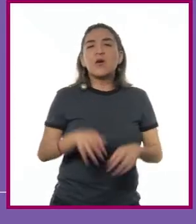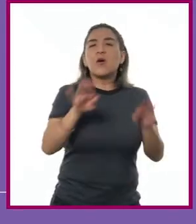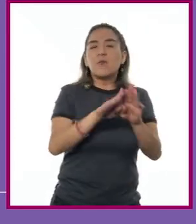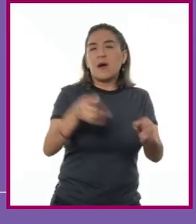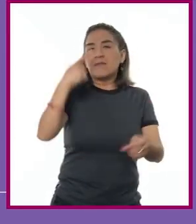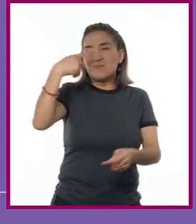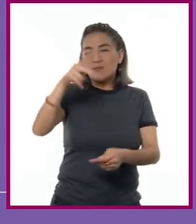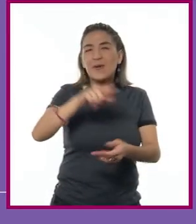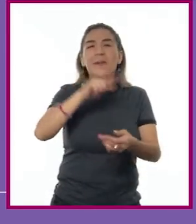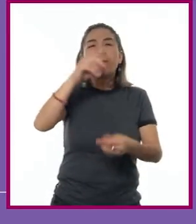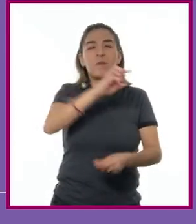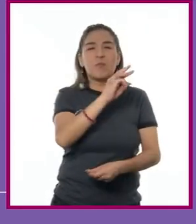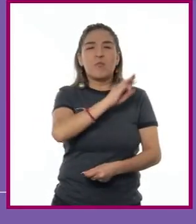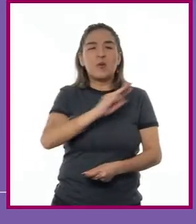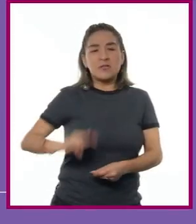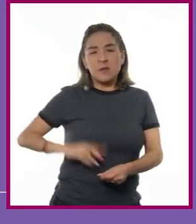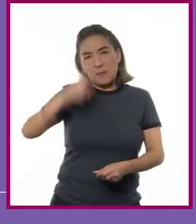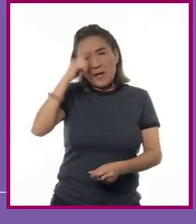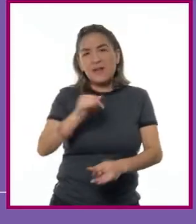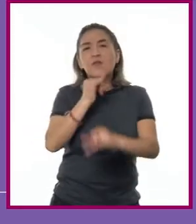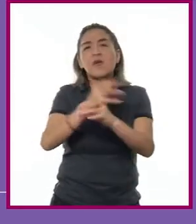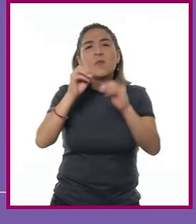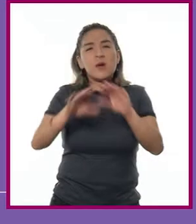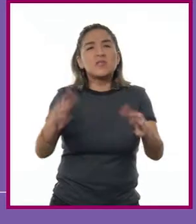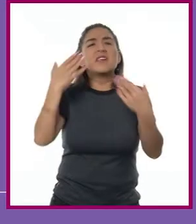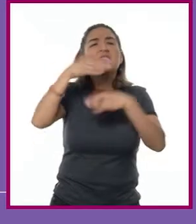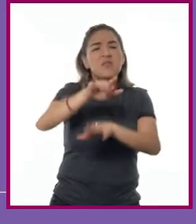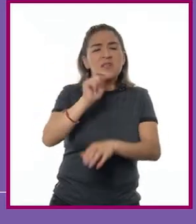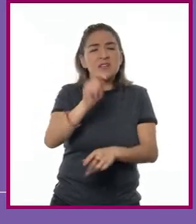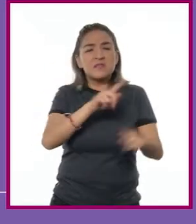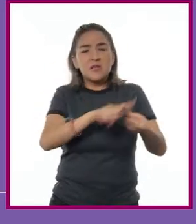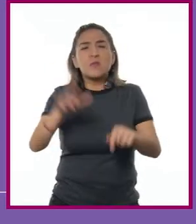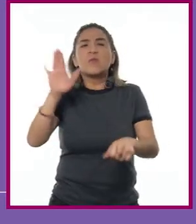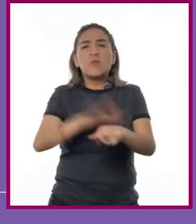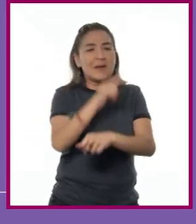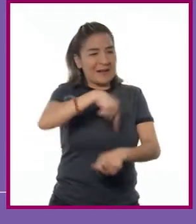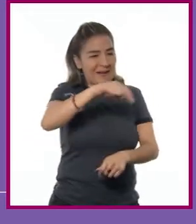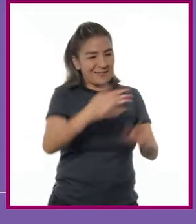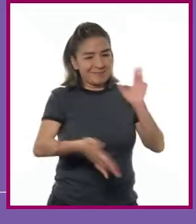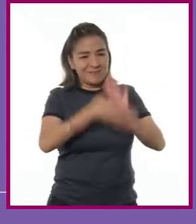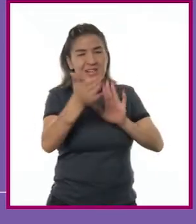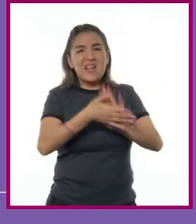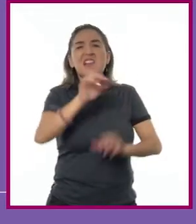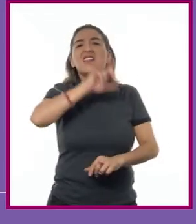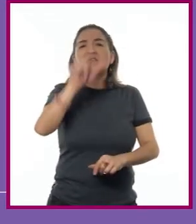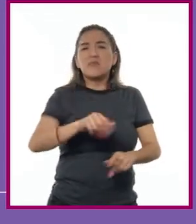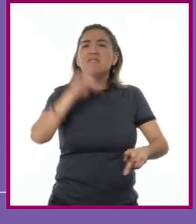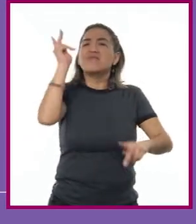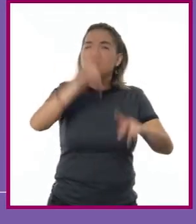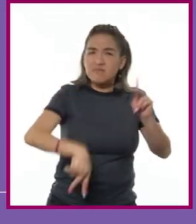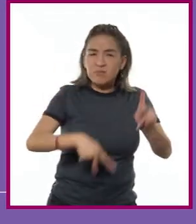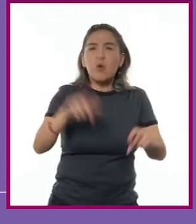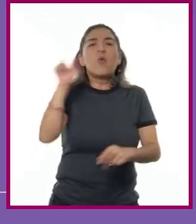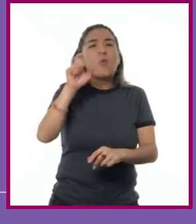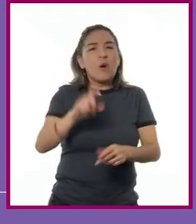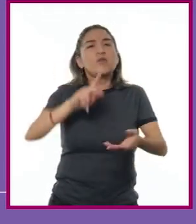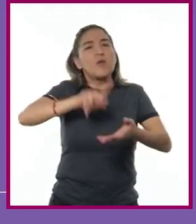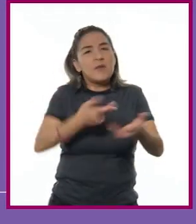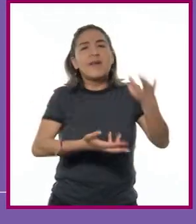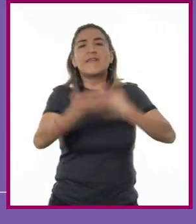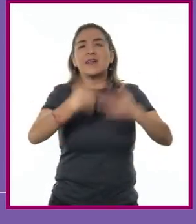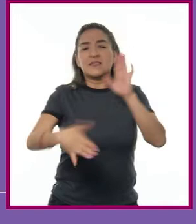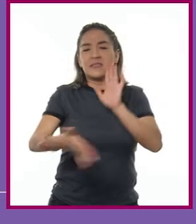municipio para pedir que nos den toda la información sobre por qué detuvieron las reparaciones y cuándo van a empezar de nuevo. Yo encontré